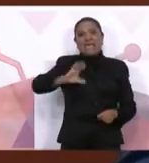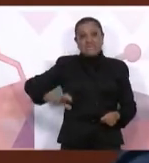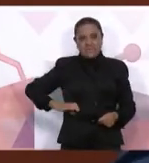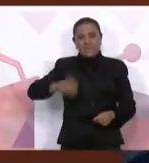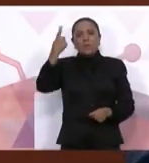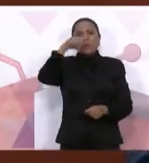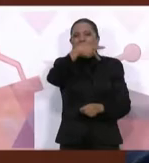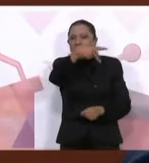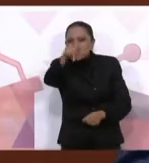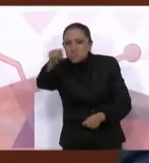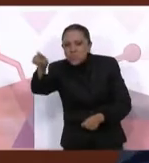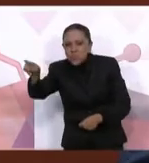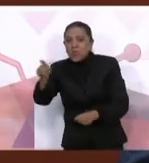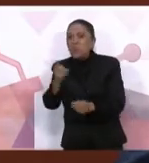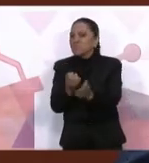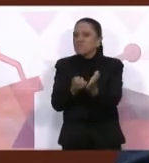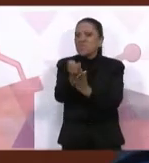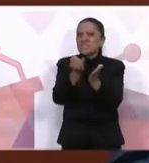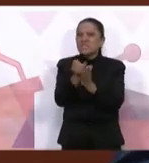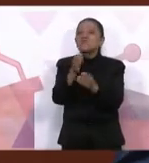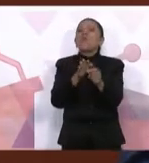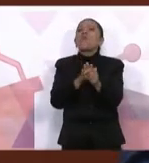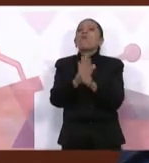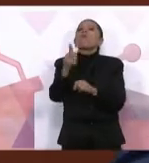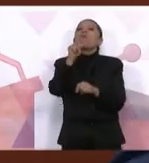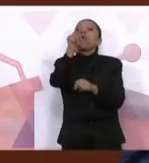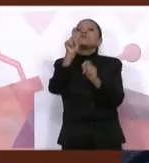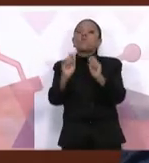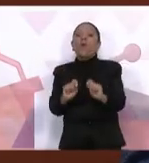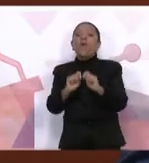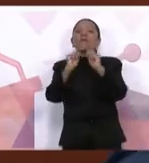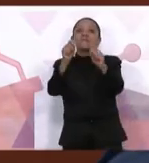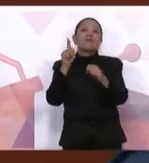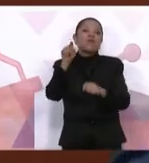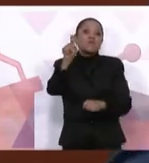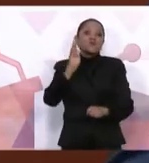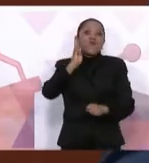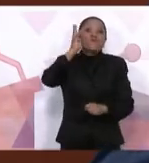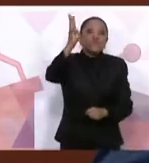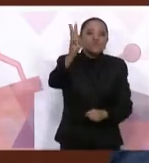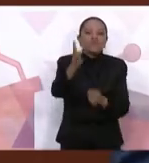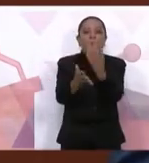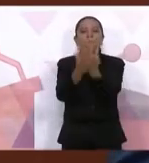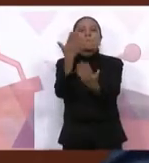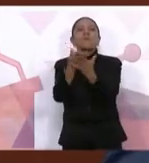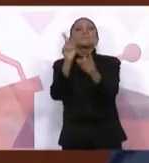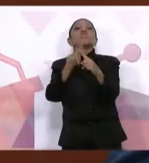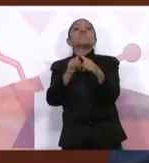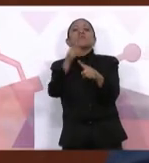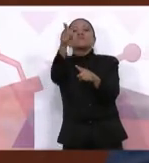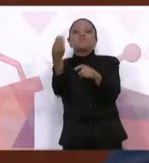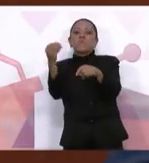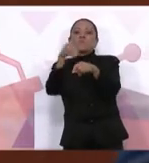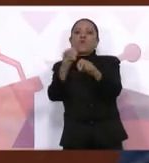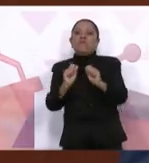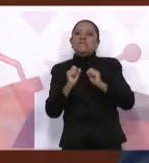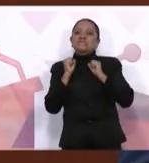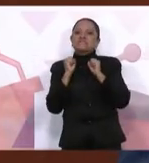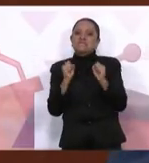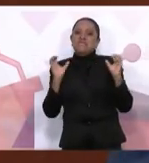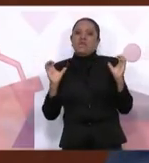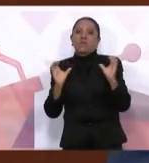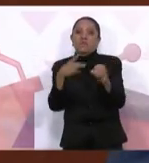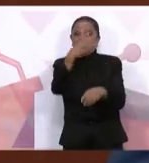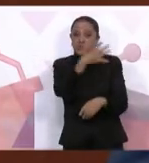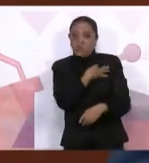quién le vas a entregar tu futuro en manos de quien vas a poner la seguridad de tus hijos y de tu familia gracias